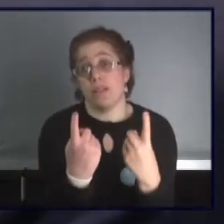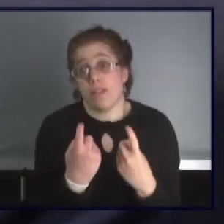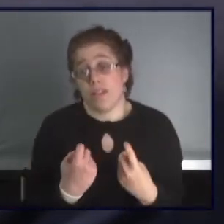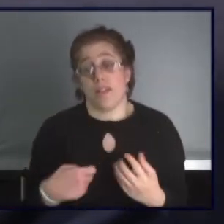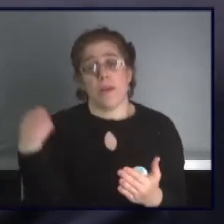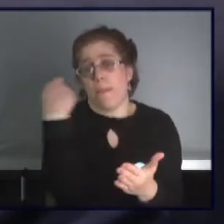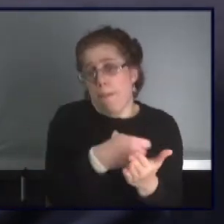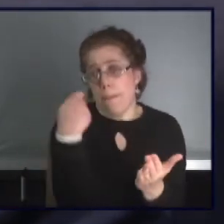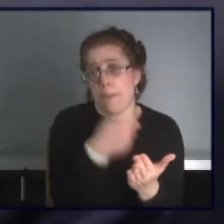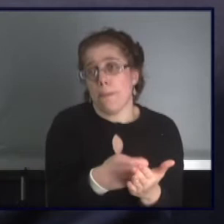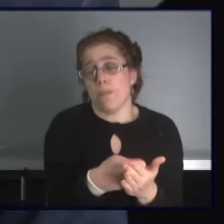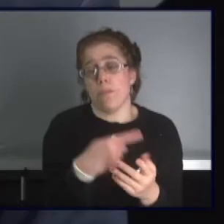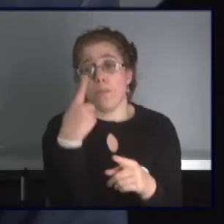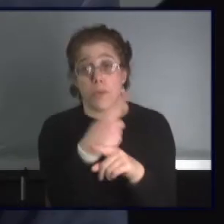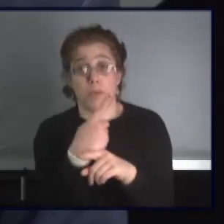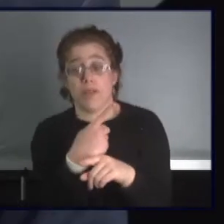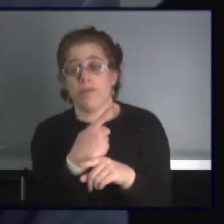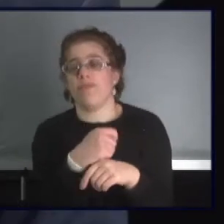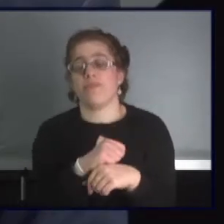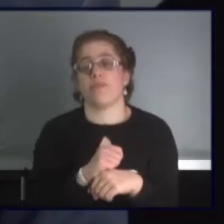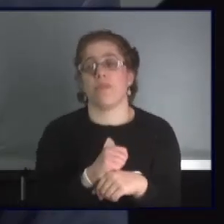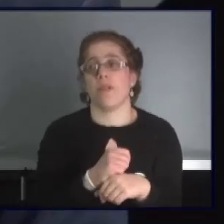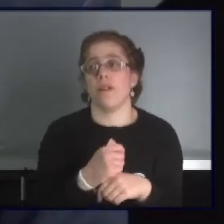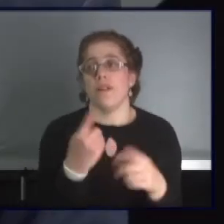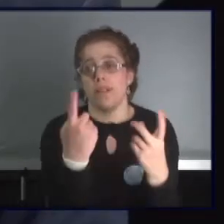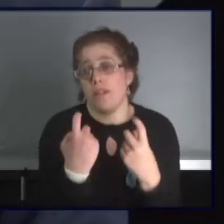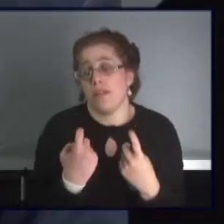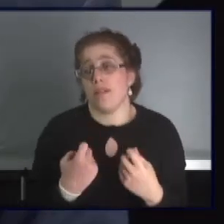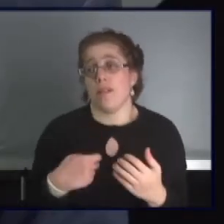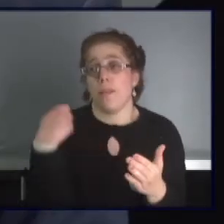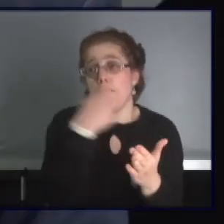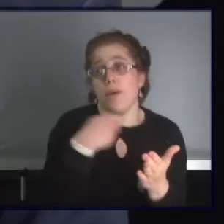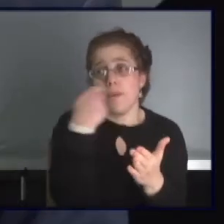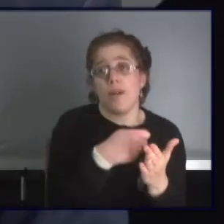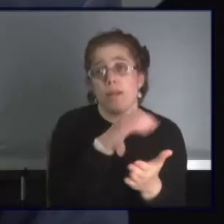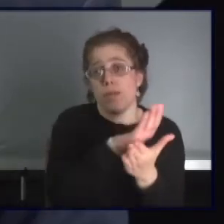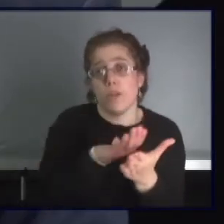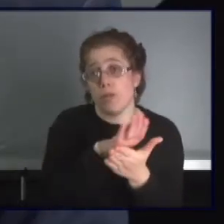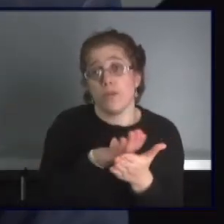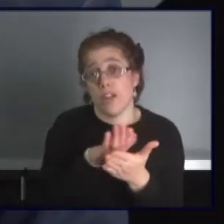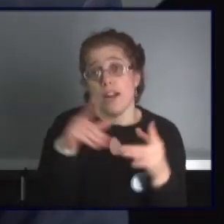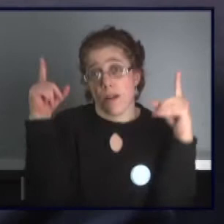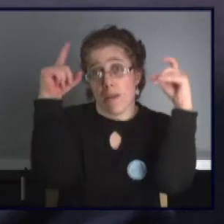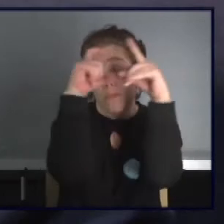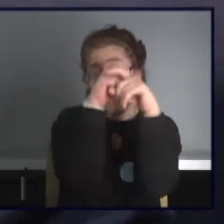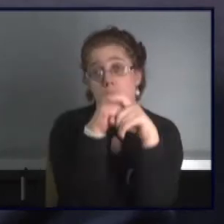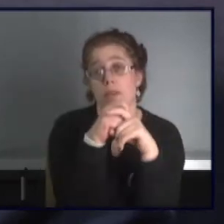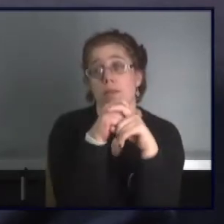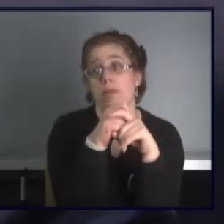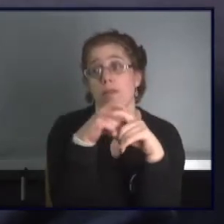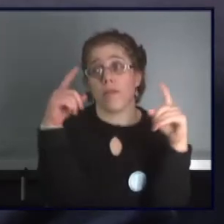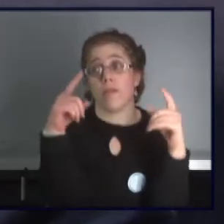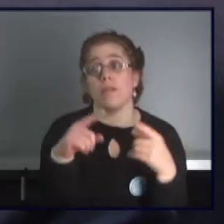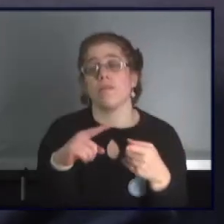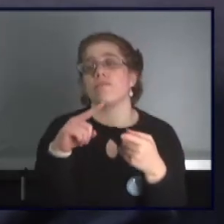eso es lo primero se necesita presupuesto para resolver los problemas ya sea